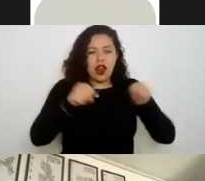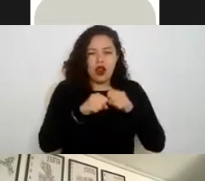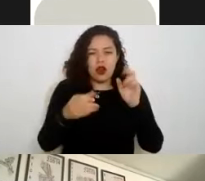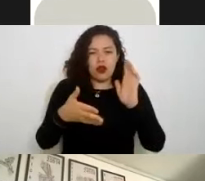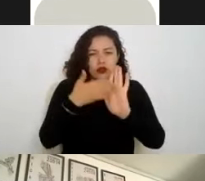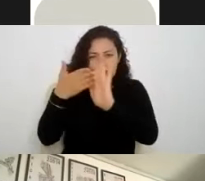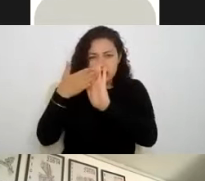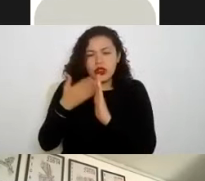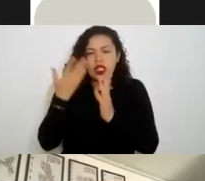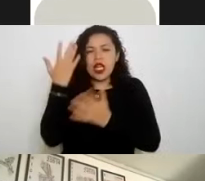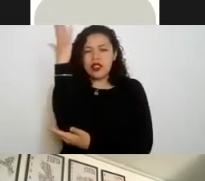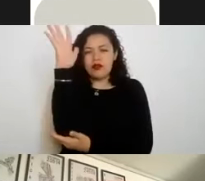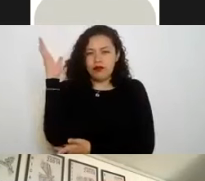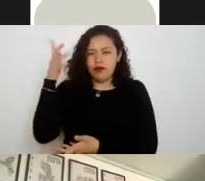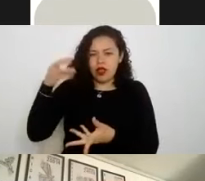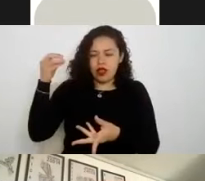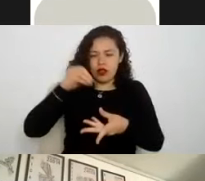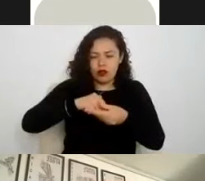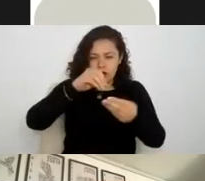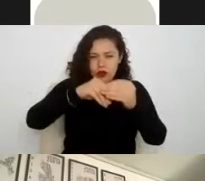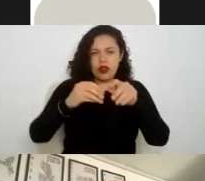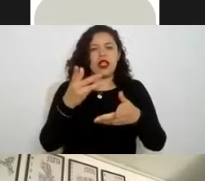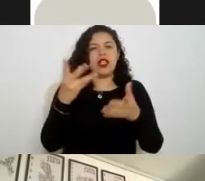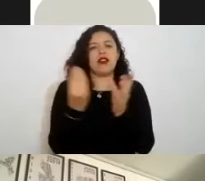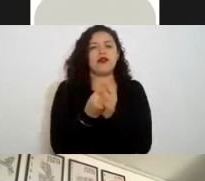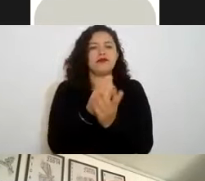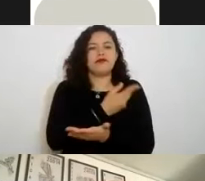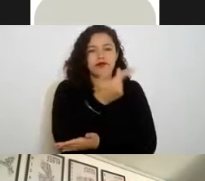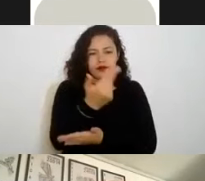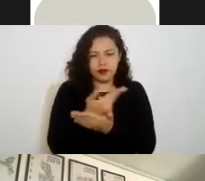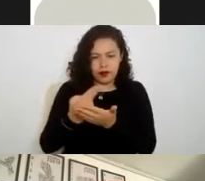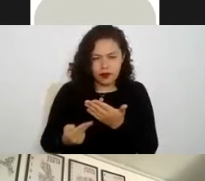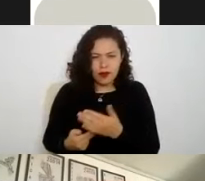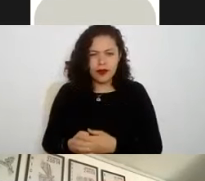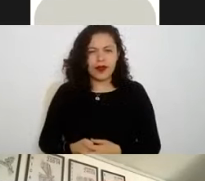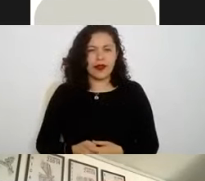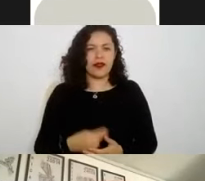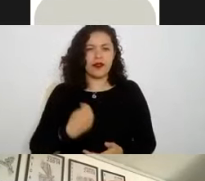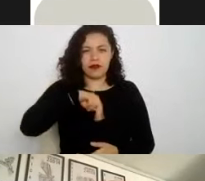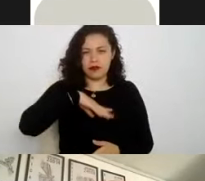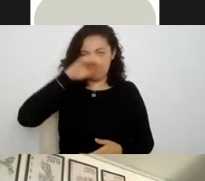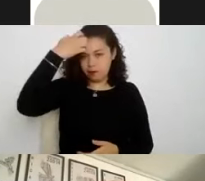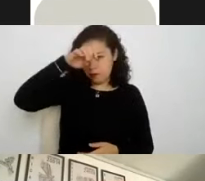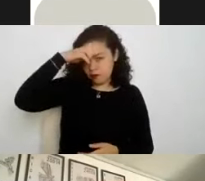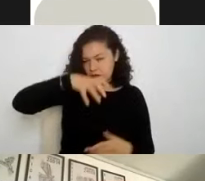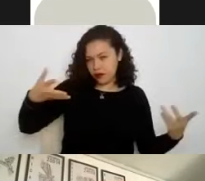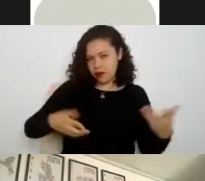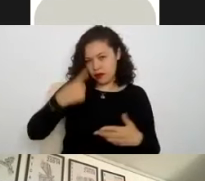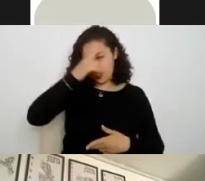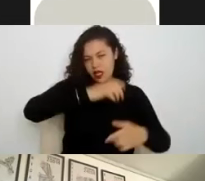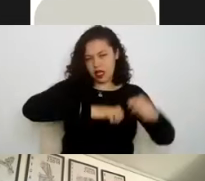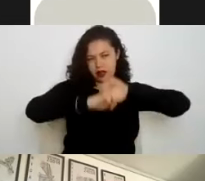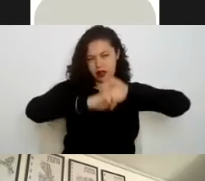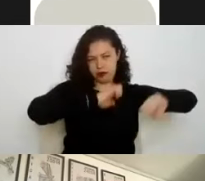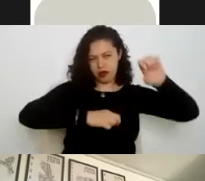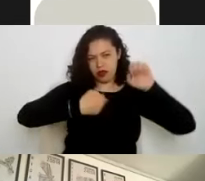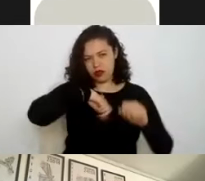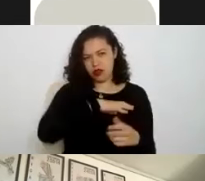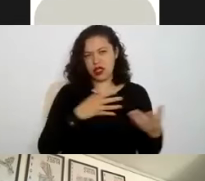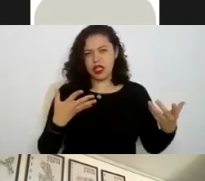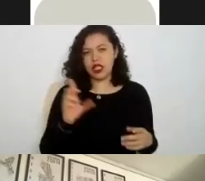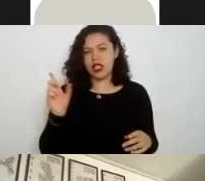reforestaciones, clases de pintura y pues todo el tiempo estamos generando estas experiencias para las empresas y que sientan el voluntariado